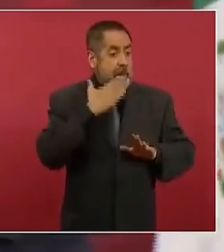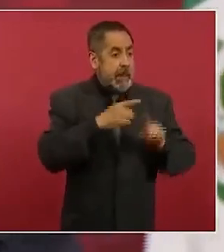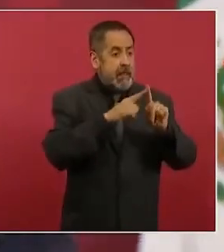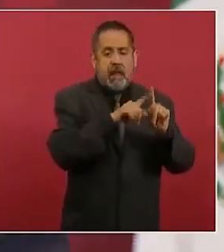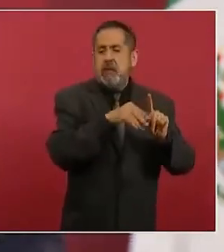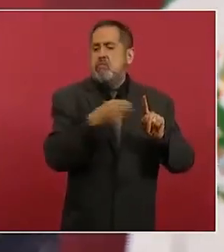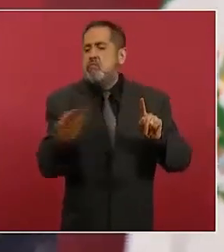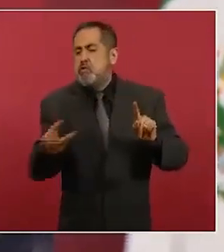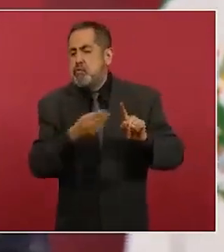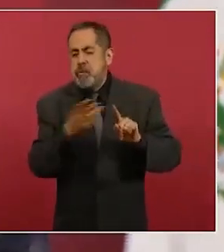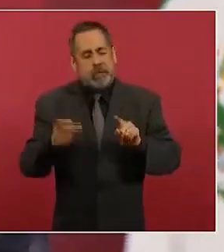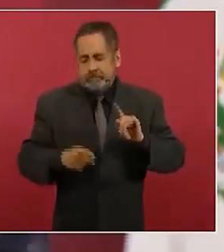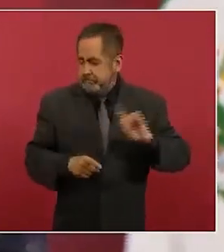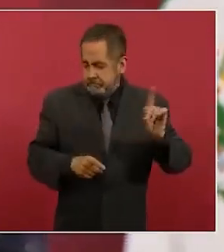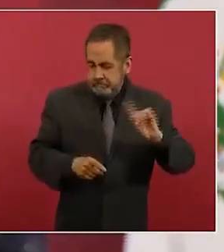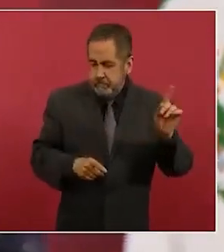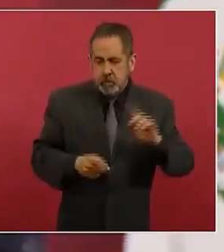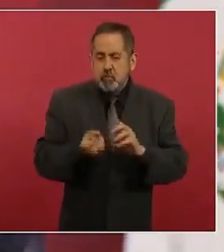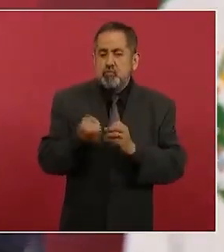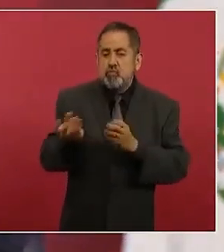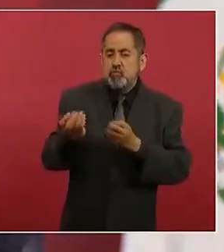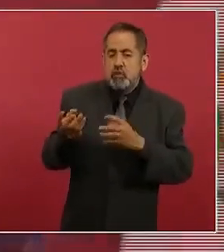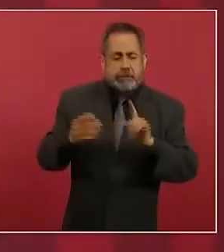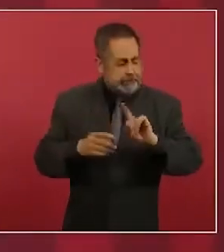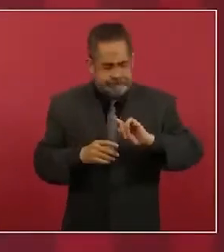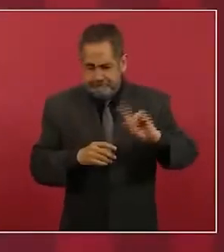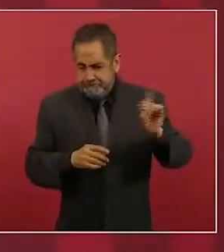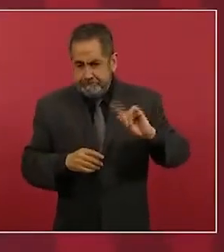abajo, salpica abajo, no.